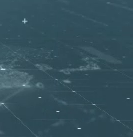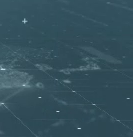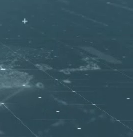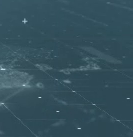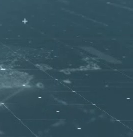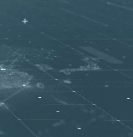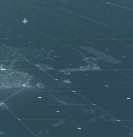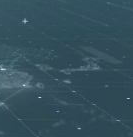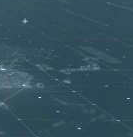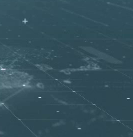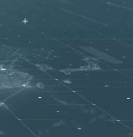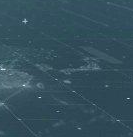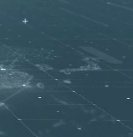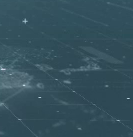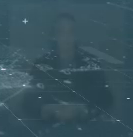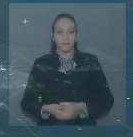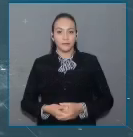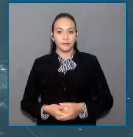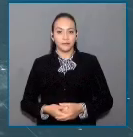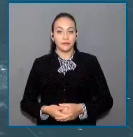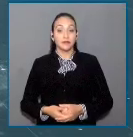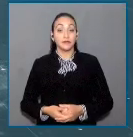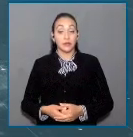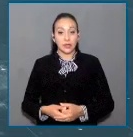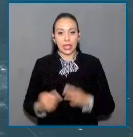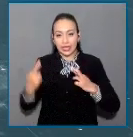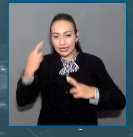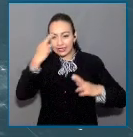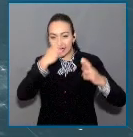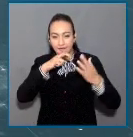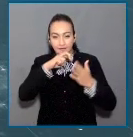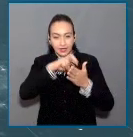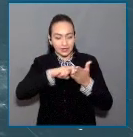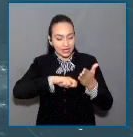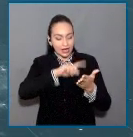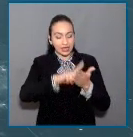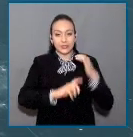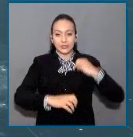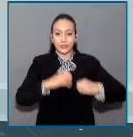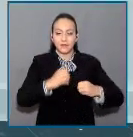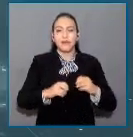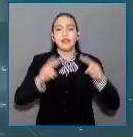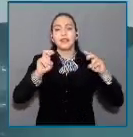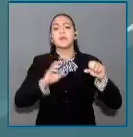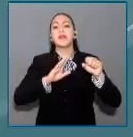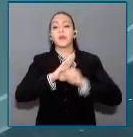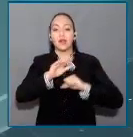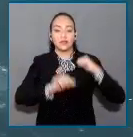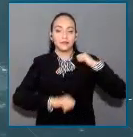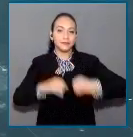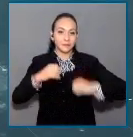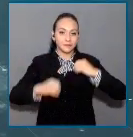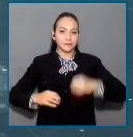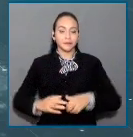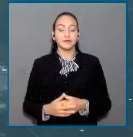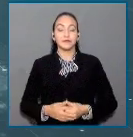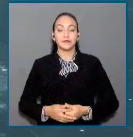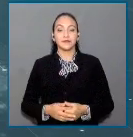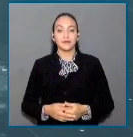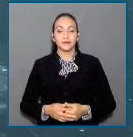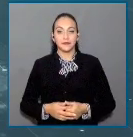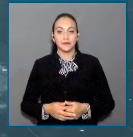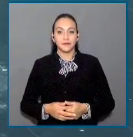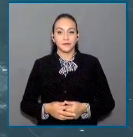El Pleno de la Corte revisará la reforma constitucional en materia del Poder Judicial. La